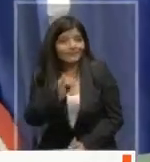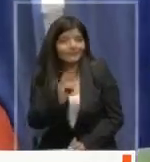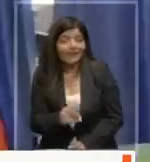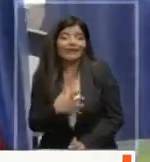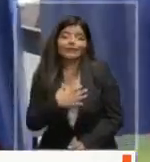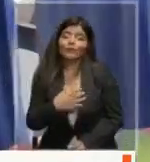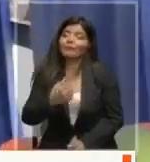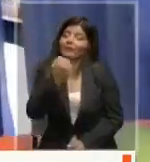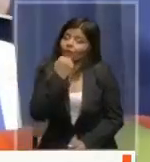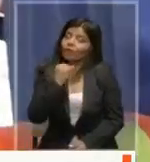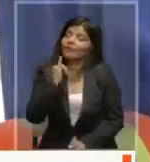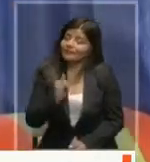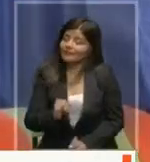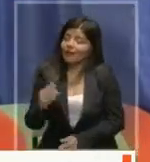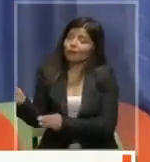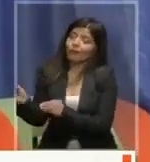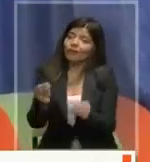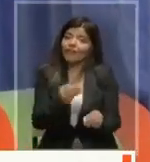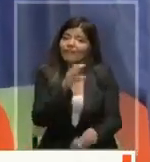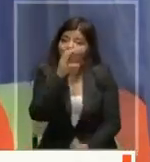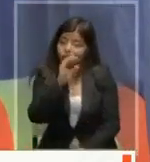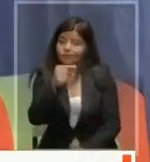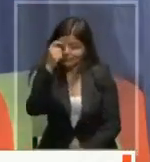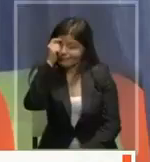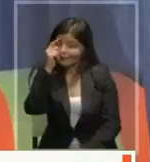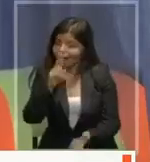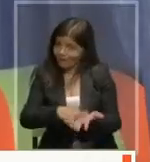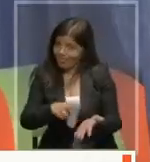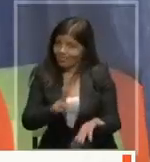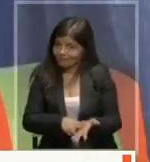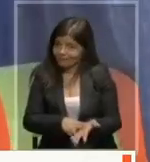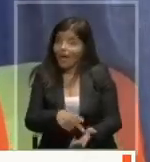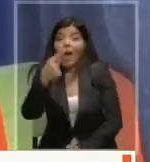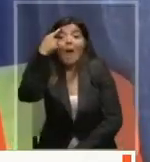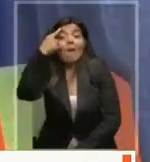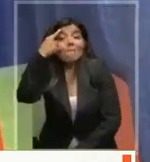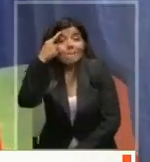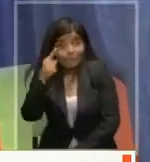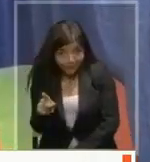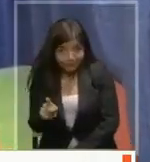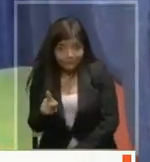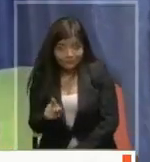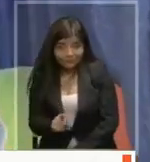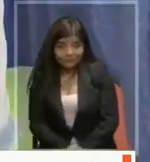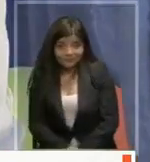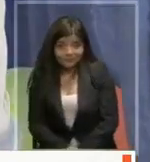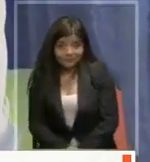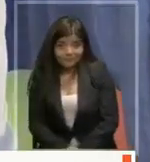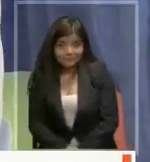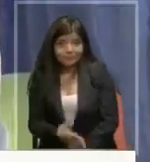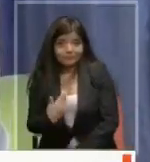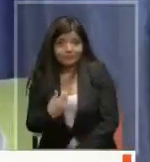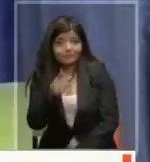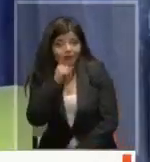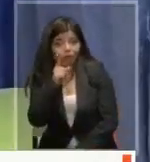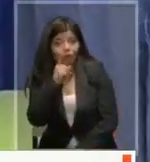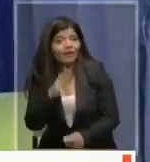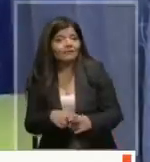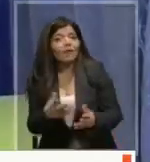mal con llevarlo a Concepción, yo lo reconozco, pero yo tenía que hacerlo para que